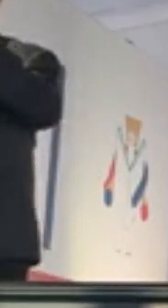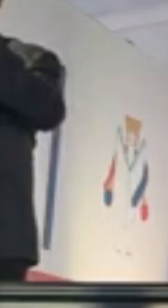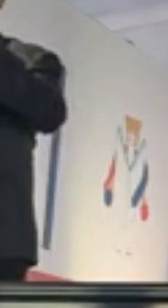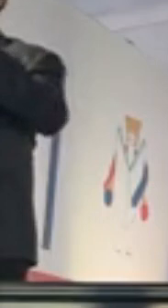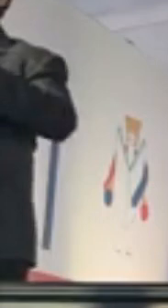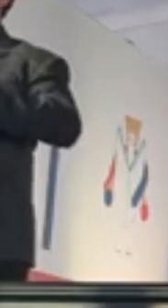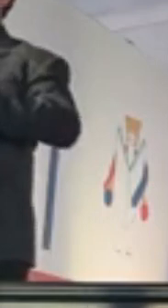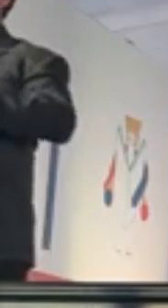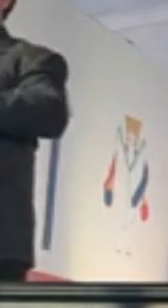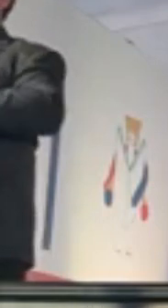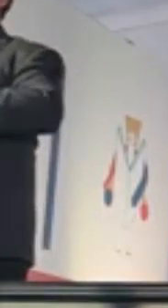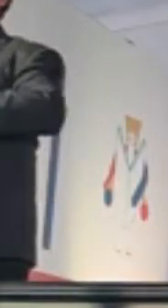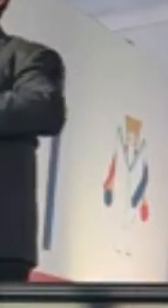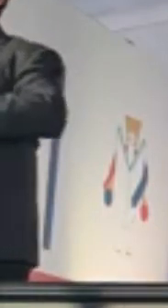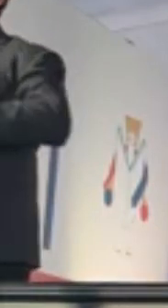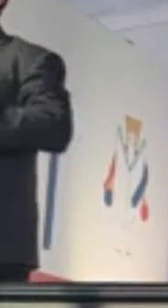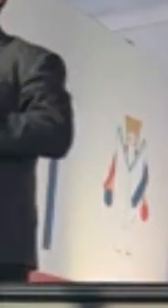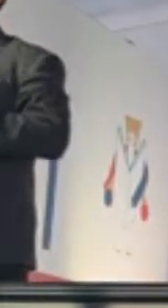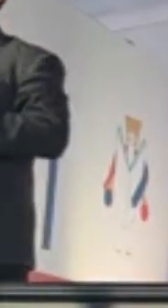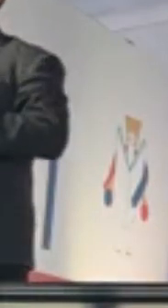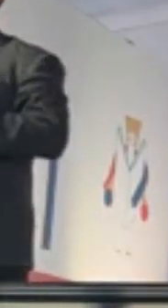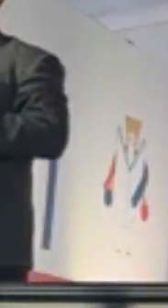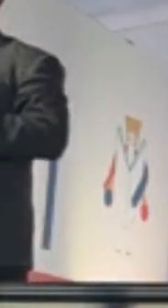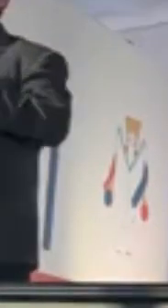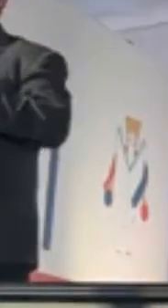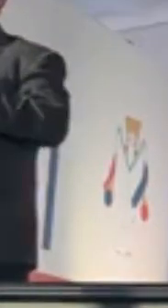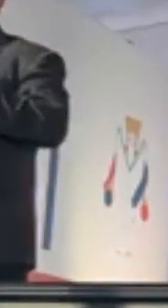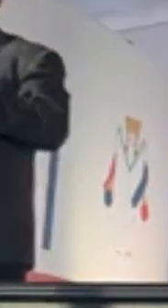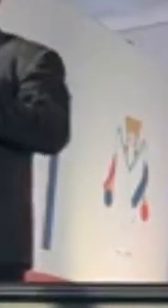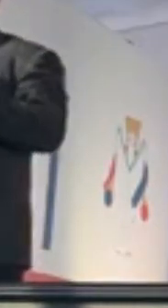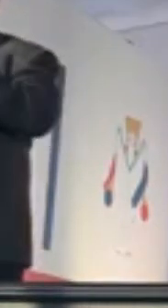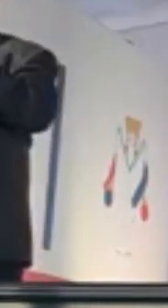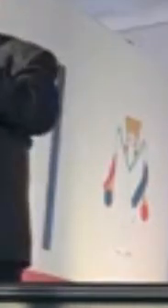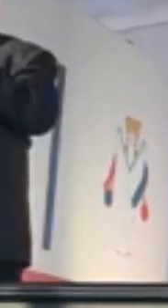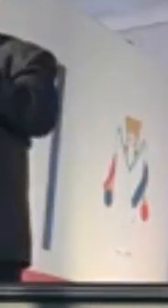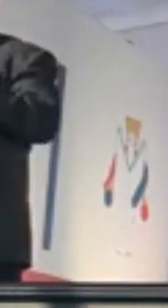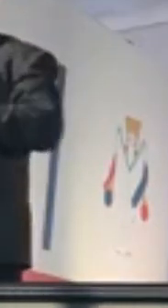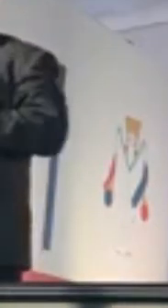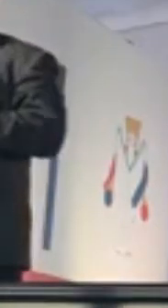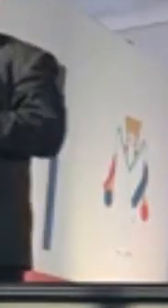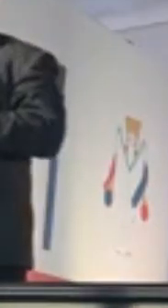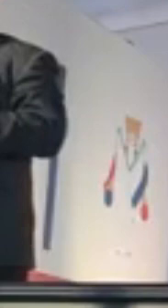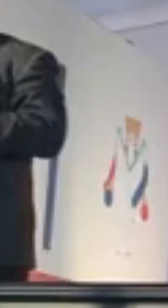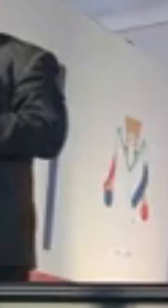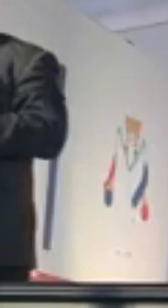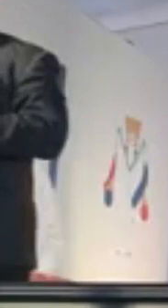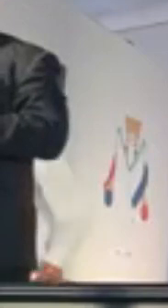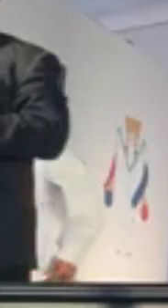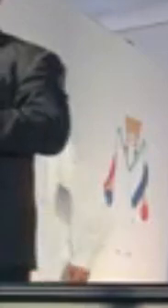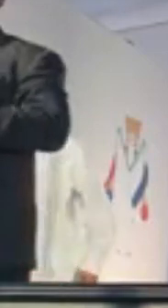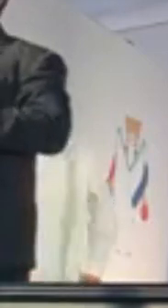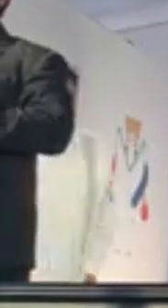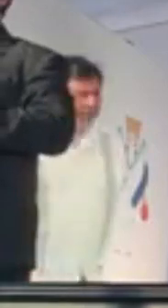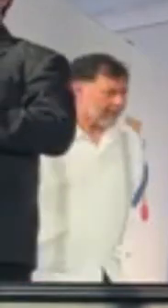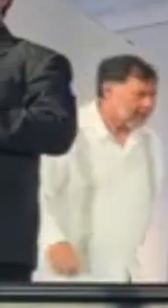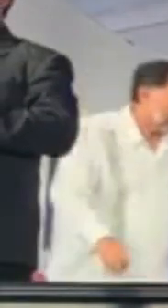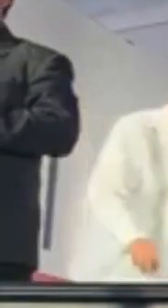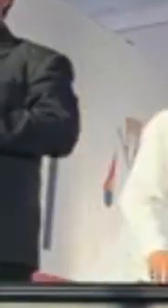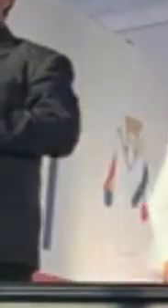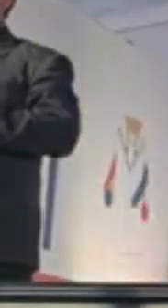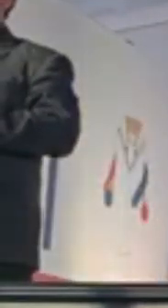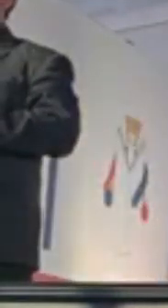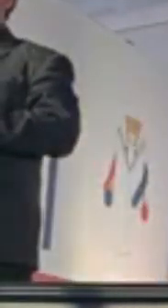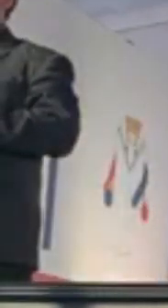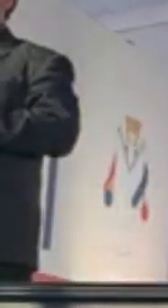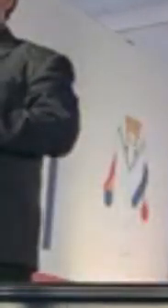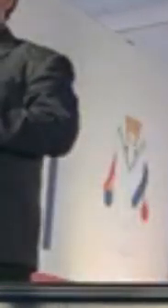ser más precisos, no creo que en Argentina se recuperó Repsol y YPF para las